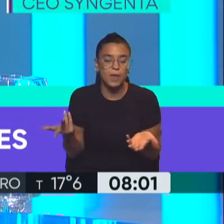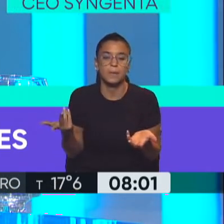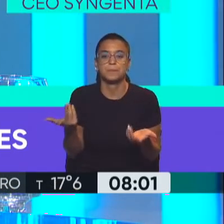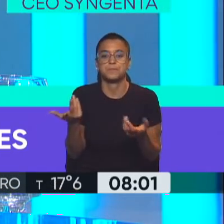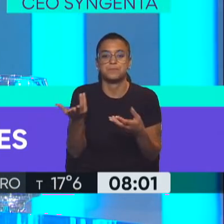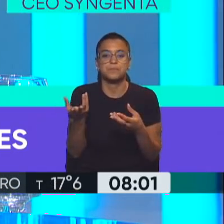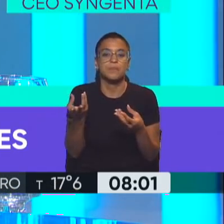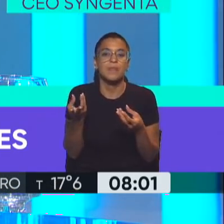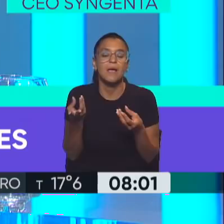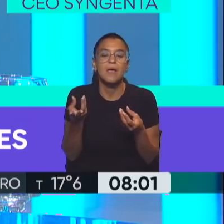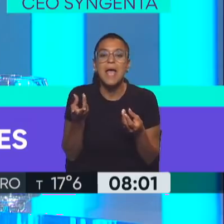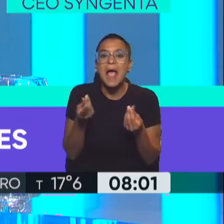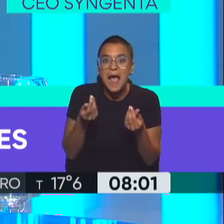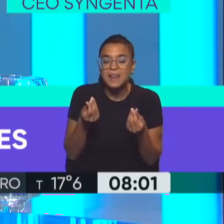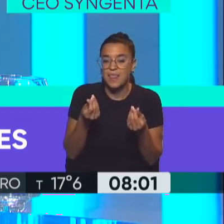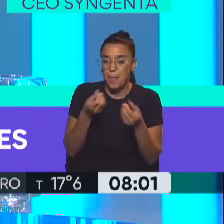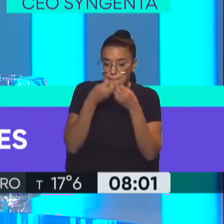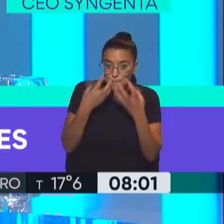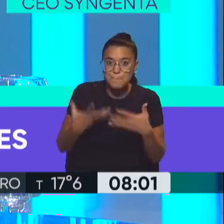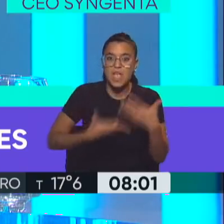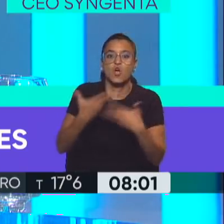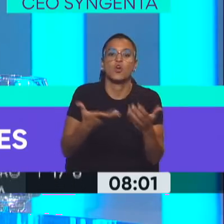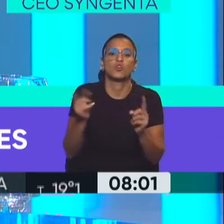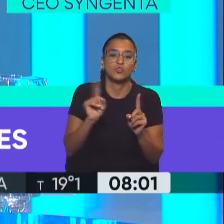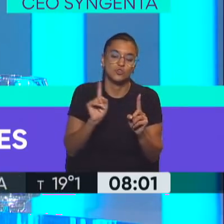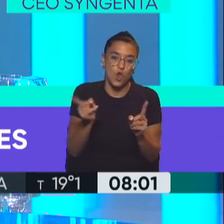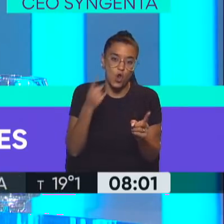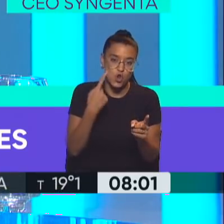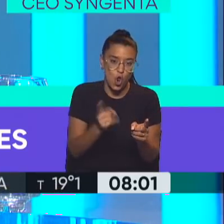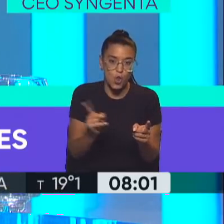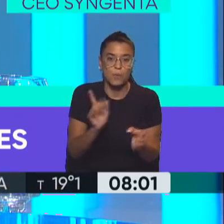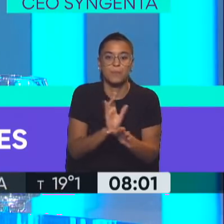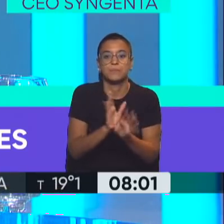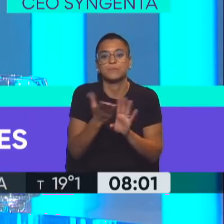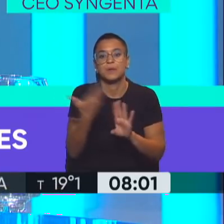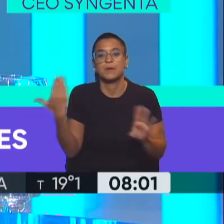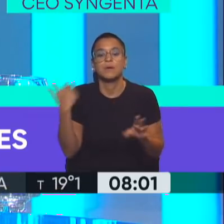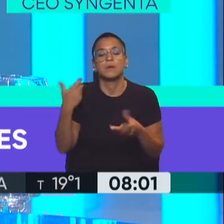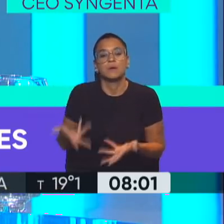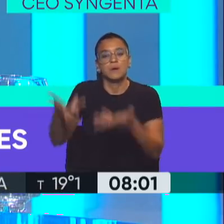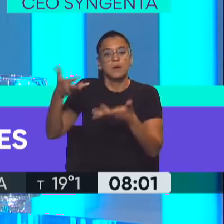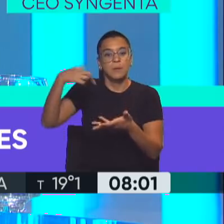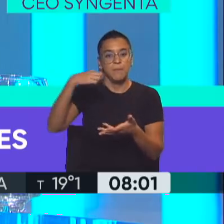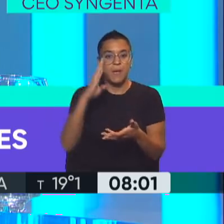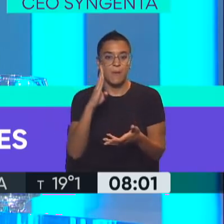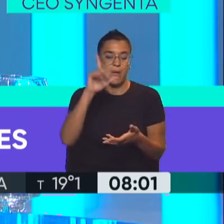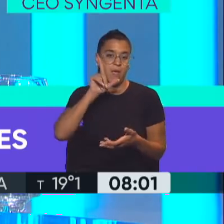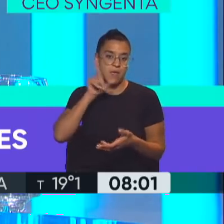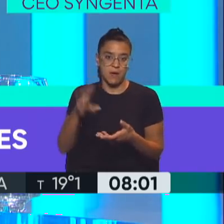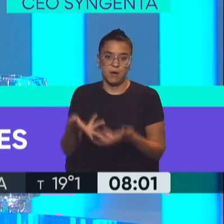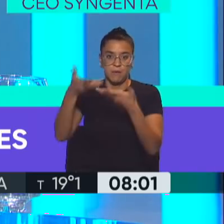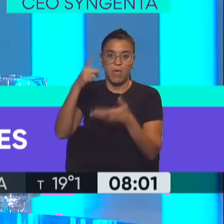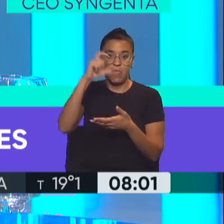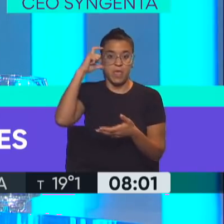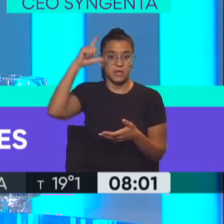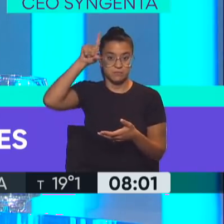calidad de vida esa mejora que se traduce que debería traducirse de un crecimiento del pp y del 10 por ciento pero si